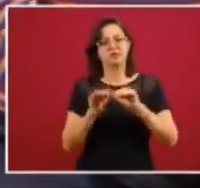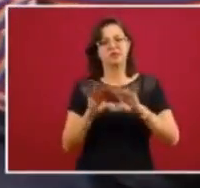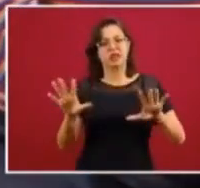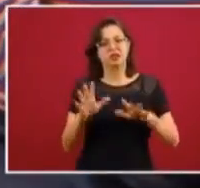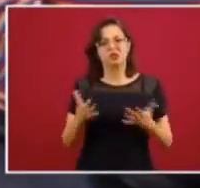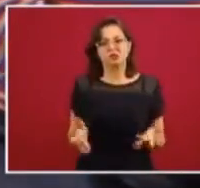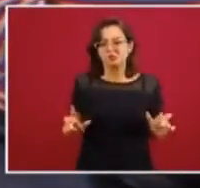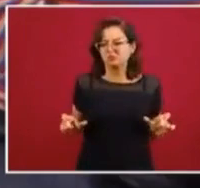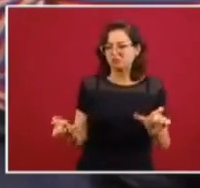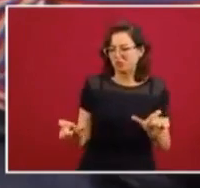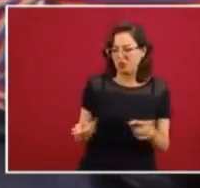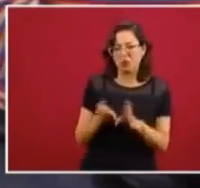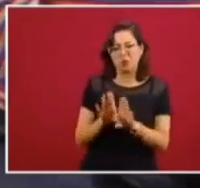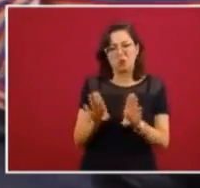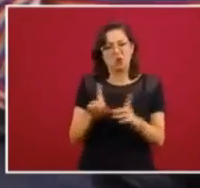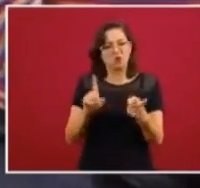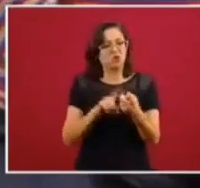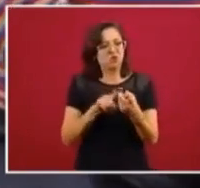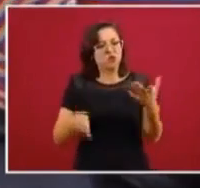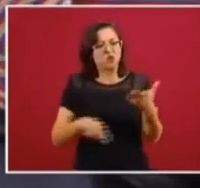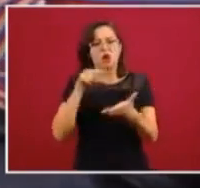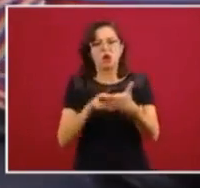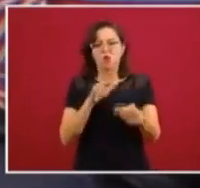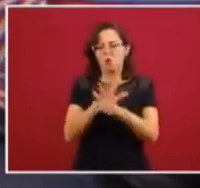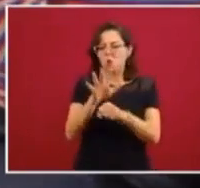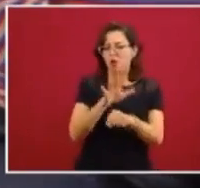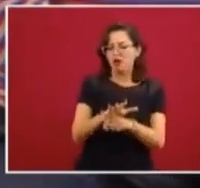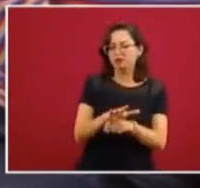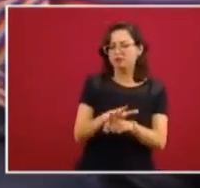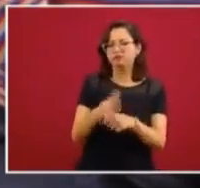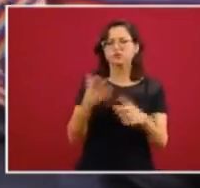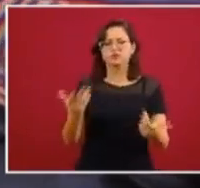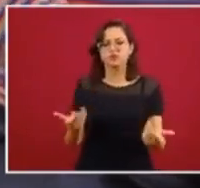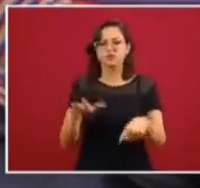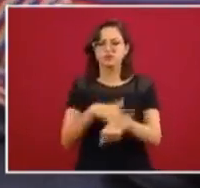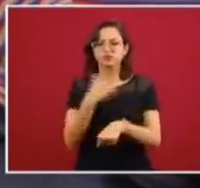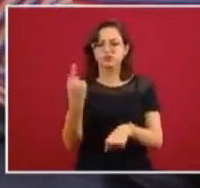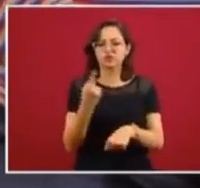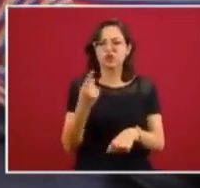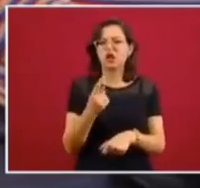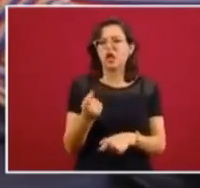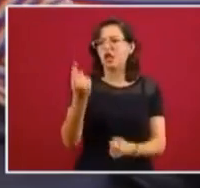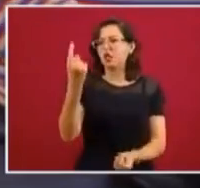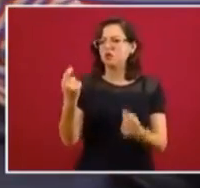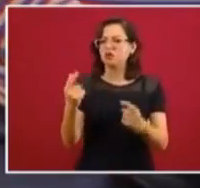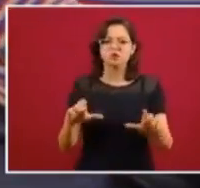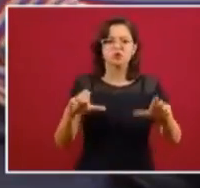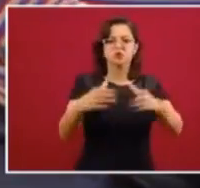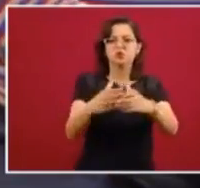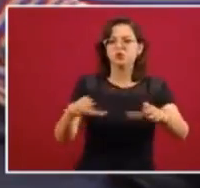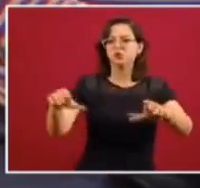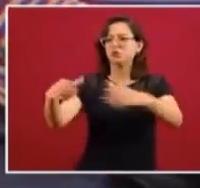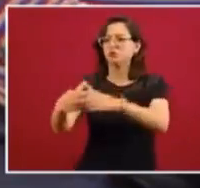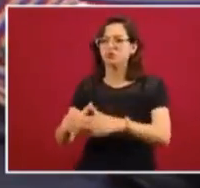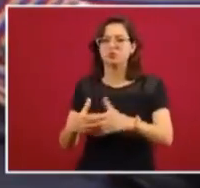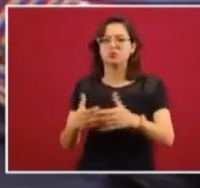van a ser estos filtros, dónde se van a poner, más allá de que hay ciertas comunidades, como usted dijo, pequeñas, que